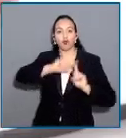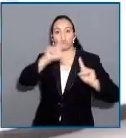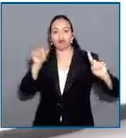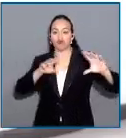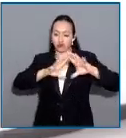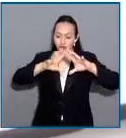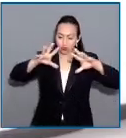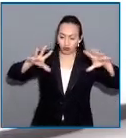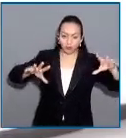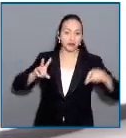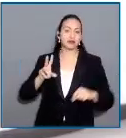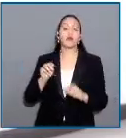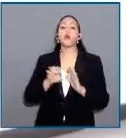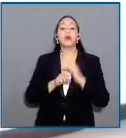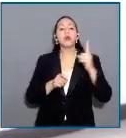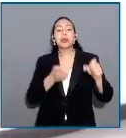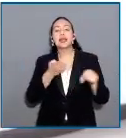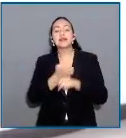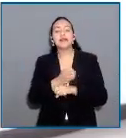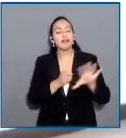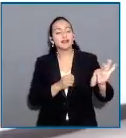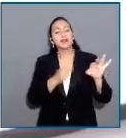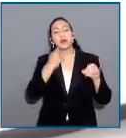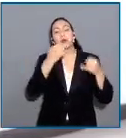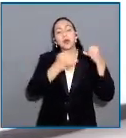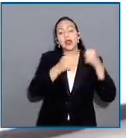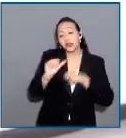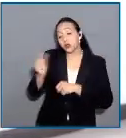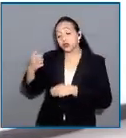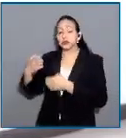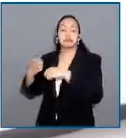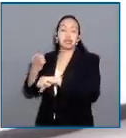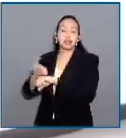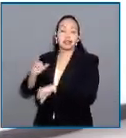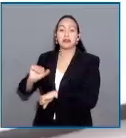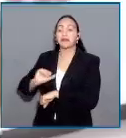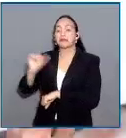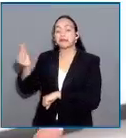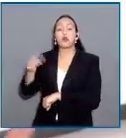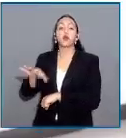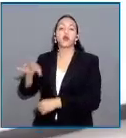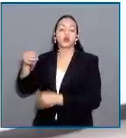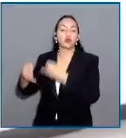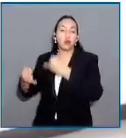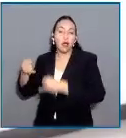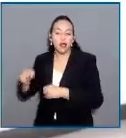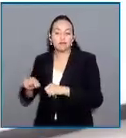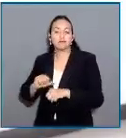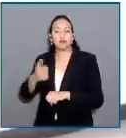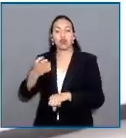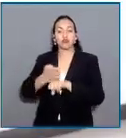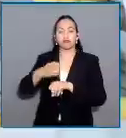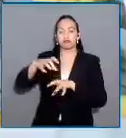por algunos, otro por otros, y así es como se hace la división para no hacer una boleta enorme. Reveló que debido al